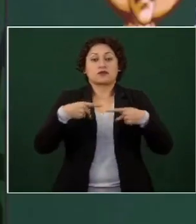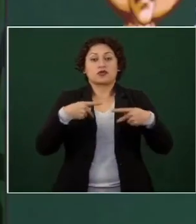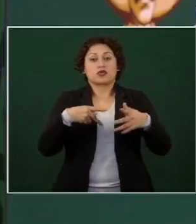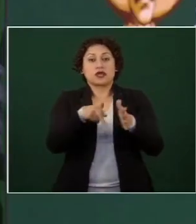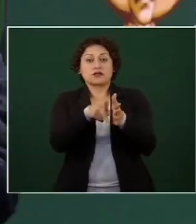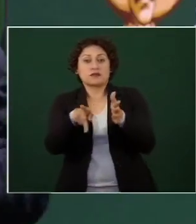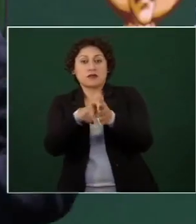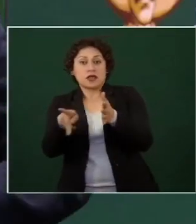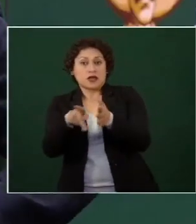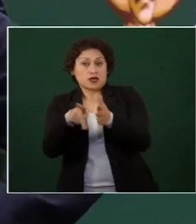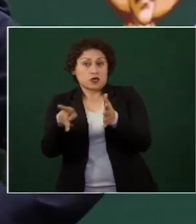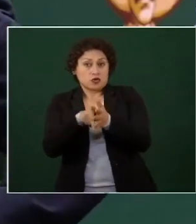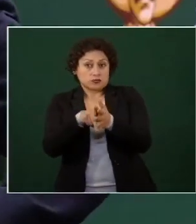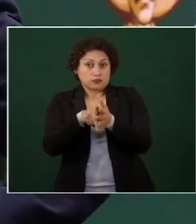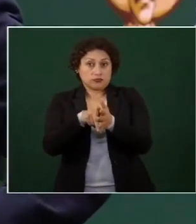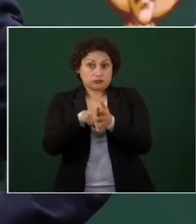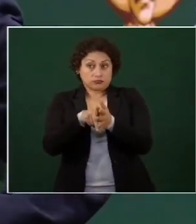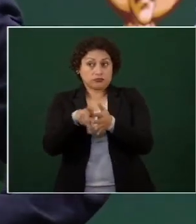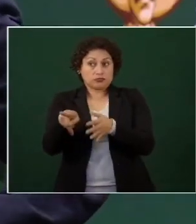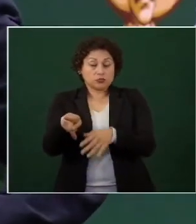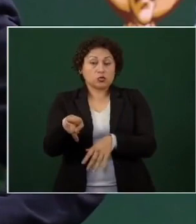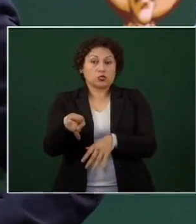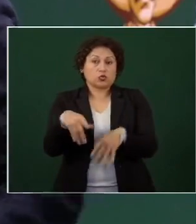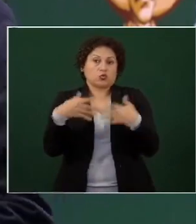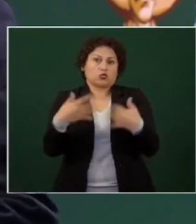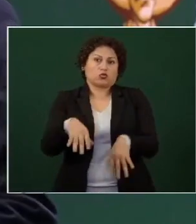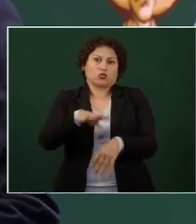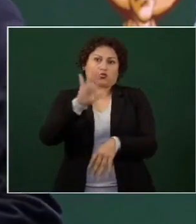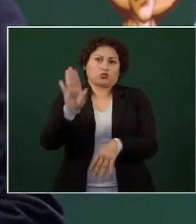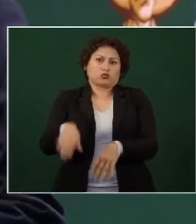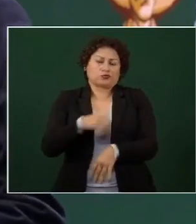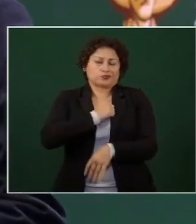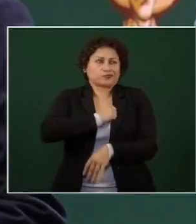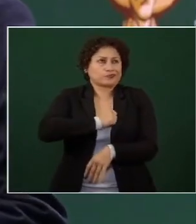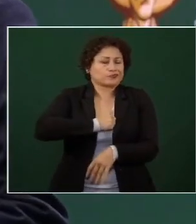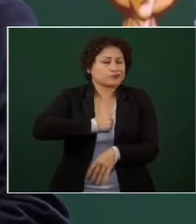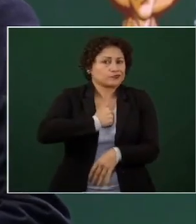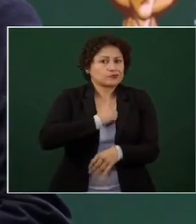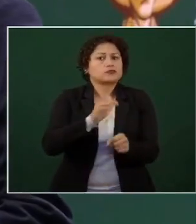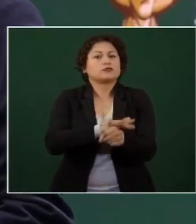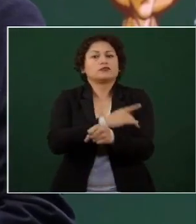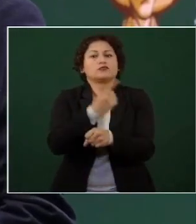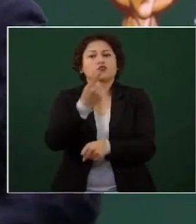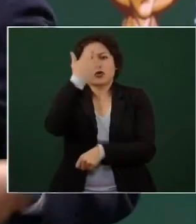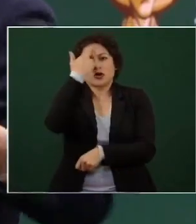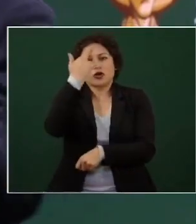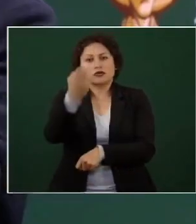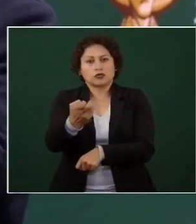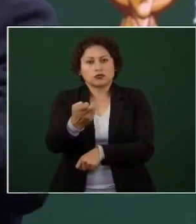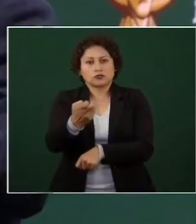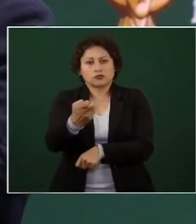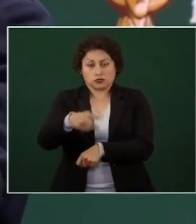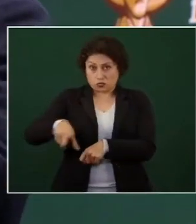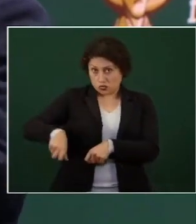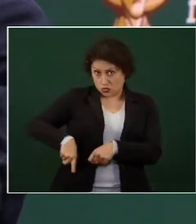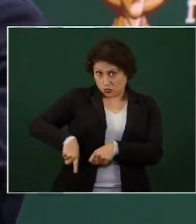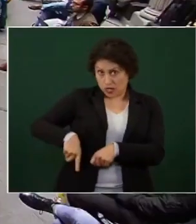por represión del gobierno, del Estado, sino